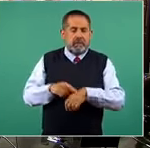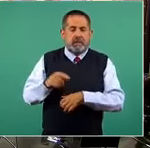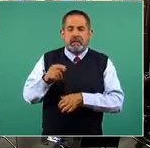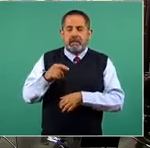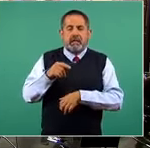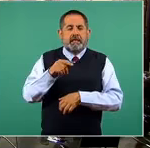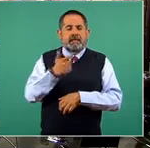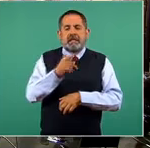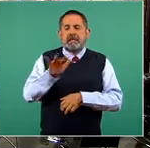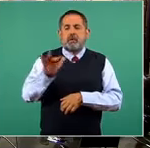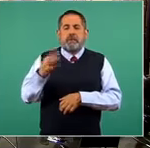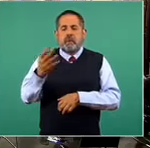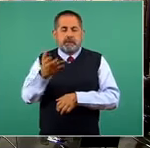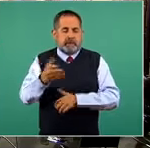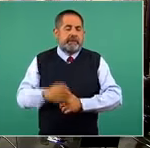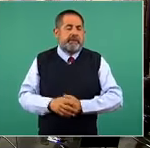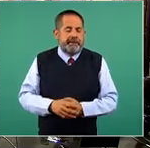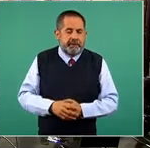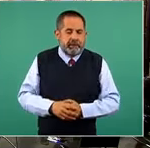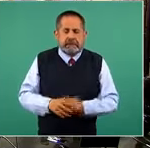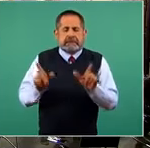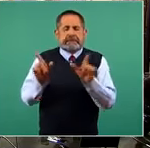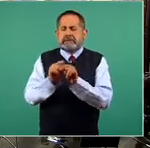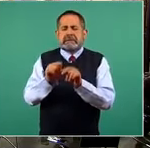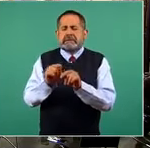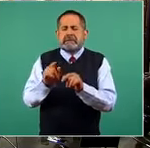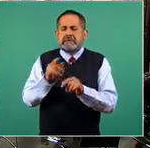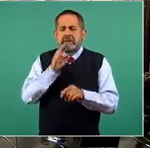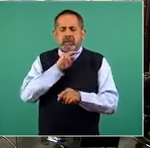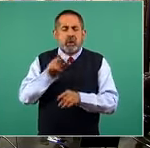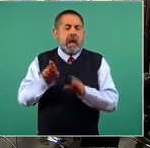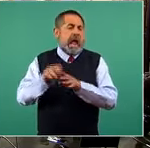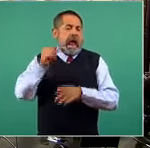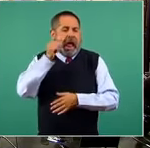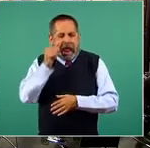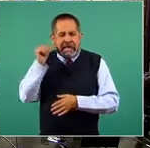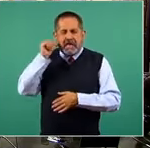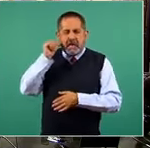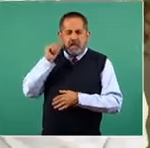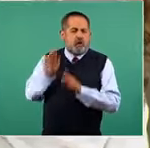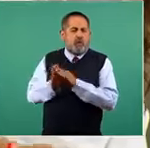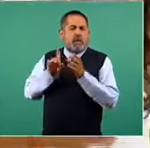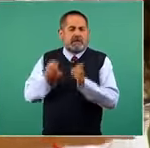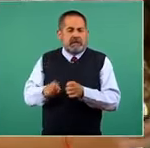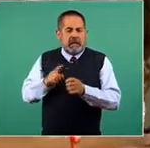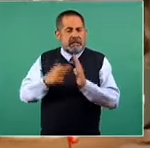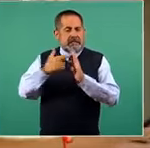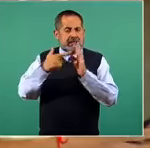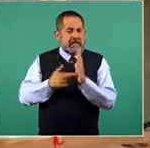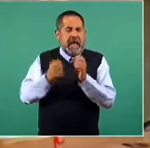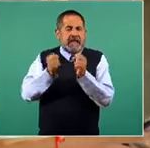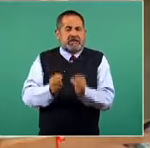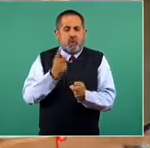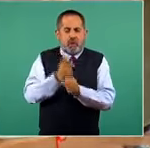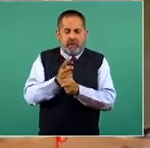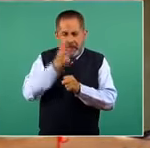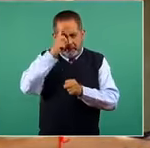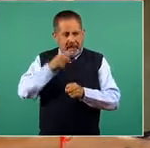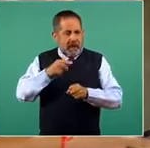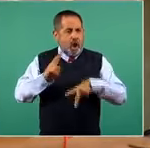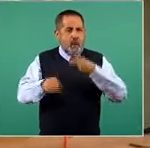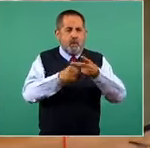19:54. Bueno, rápidamente, nada más un corte de caja. ¿Cómo les fue ayer precisamente en los protocolos de seguridad que se aplicaron ahí